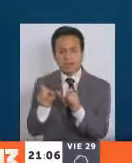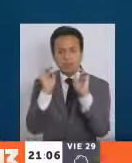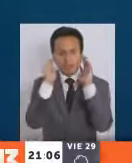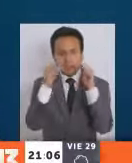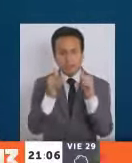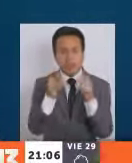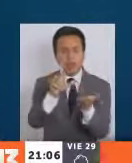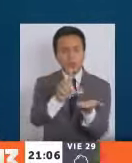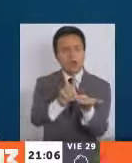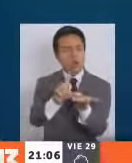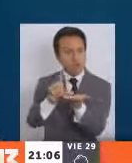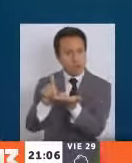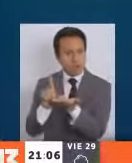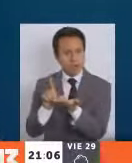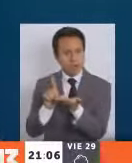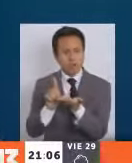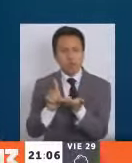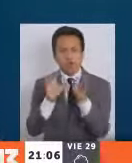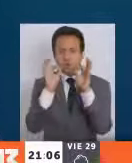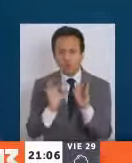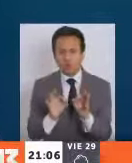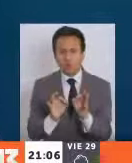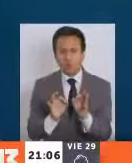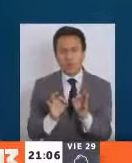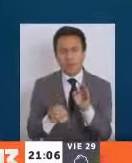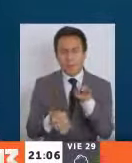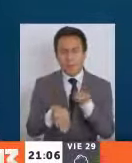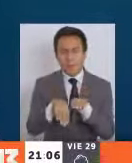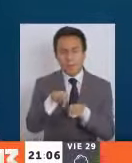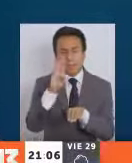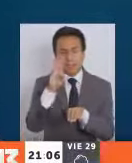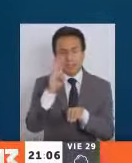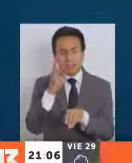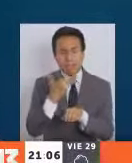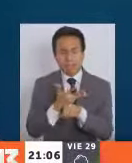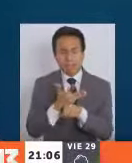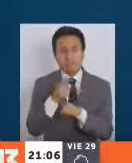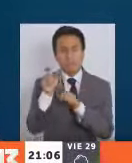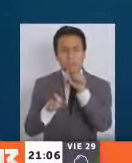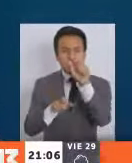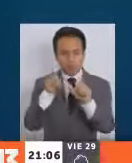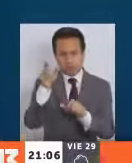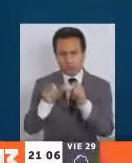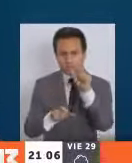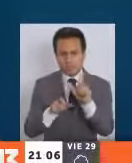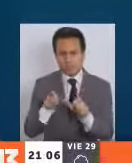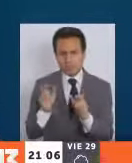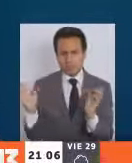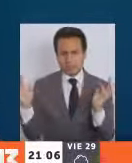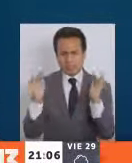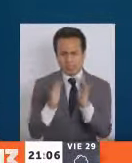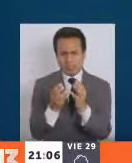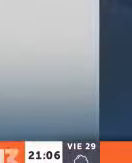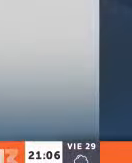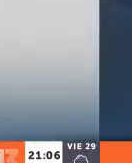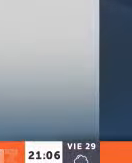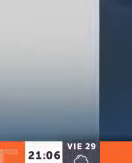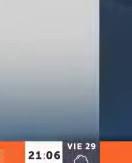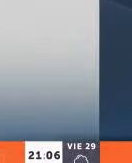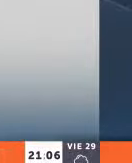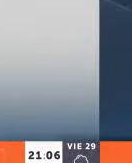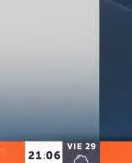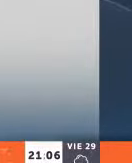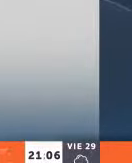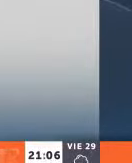focalizada en aquellos lugares donde se encuentra mayoritariamente las personas o donde se pueden generar aglomeraciones.